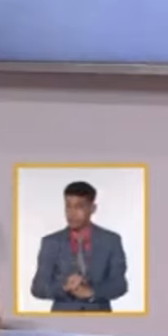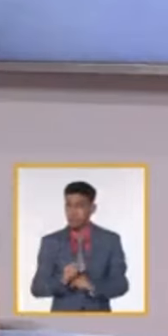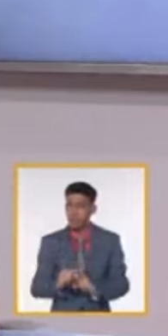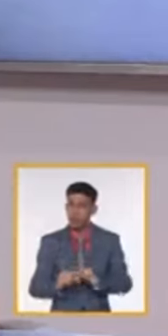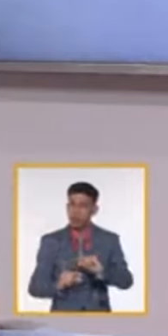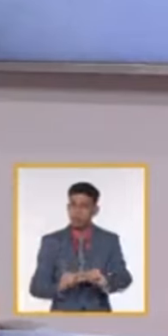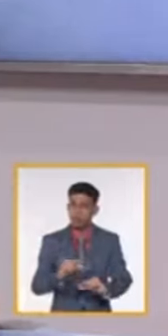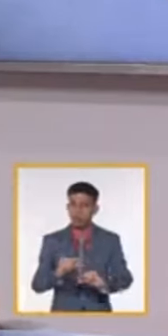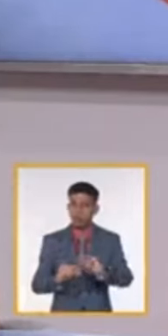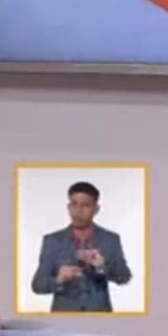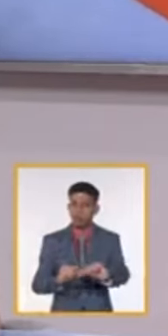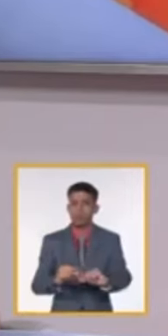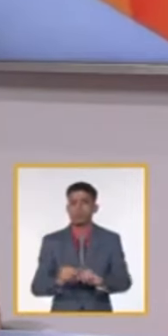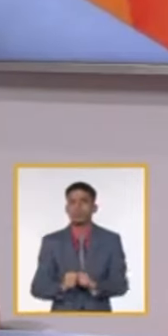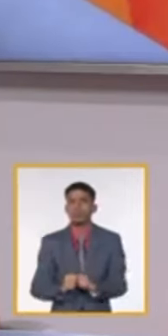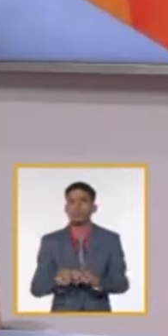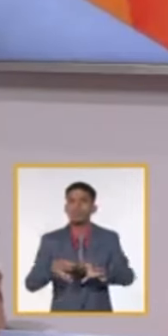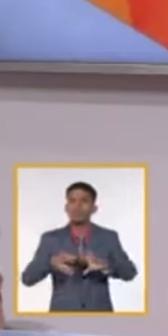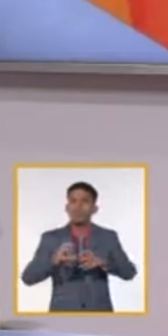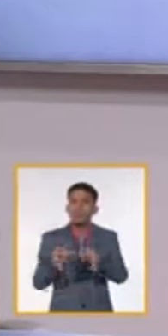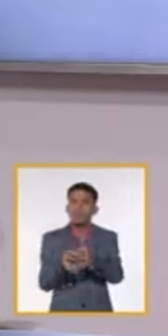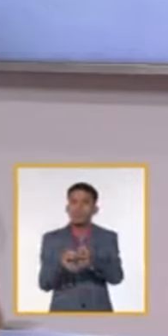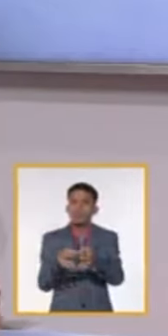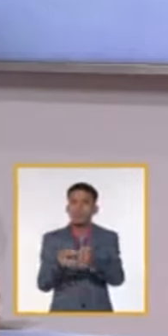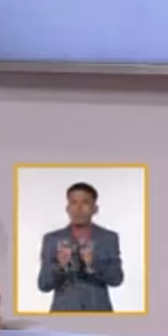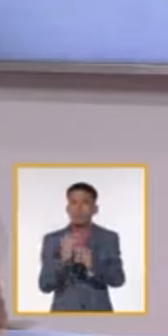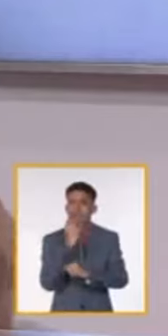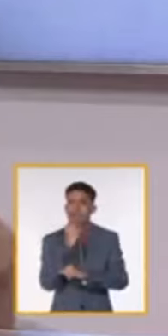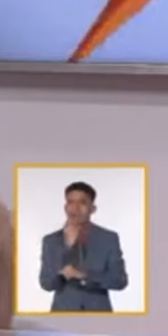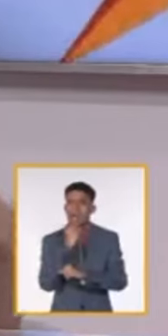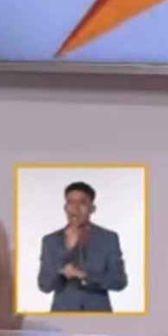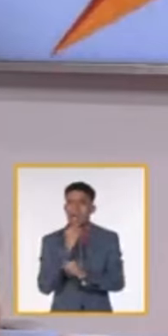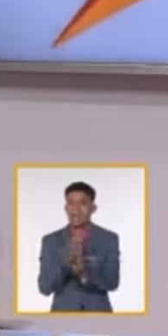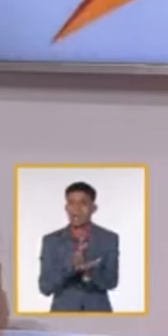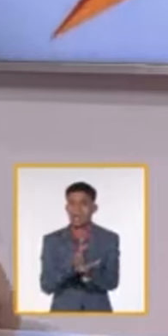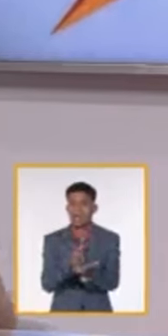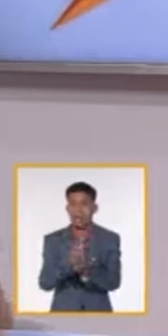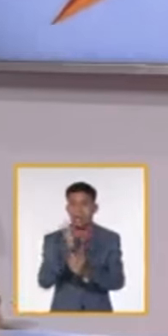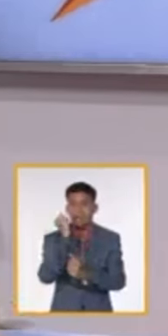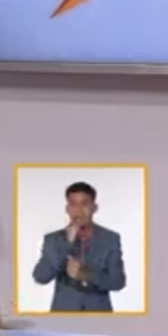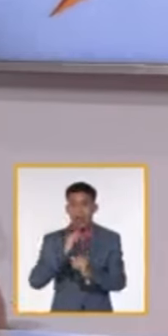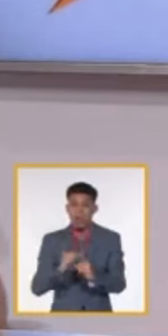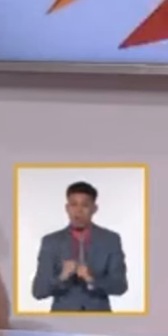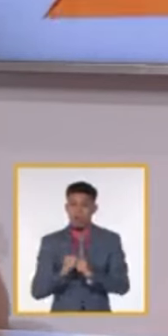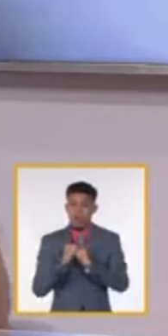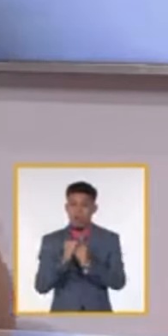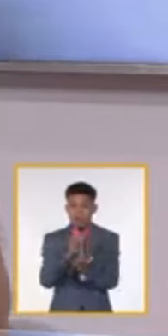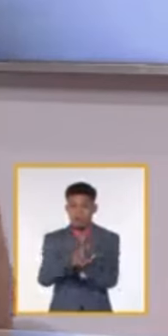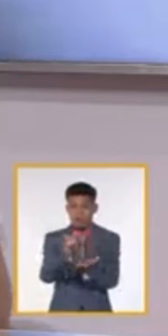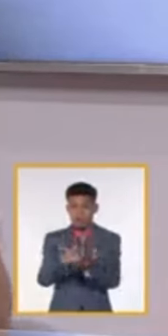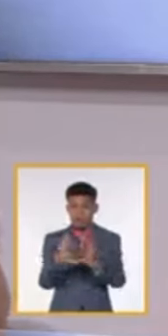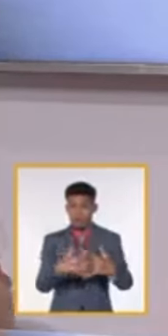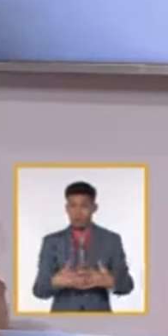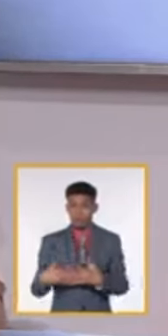lobby pro-judío, pro-sionista, reprime a los estudiantes a todos los niveles, podemos comprender que